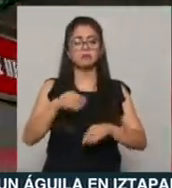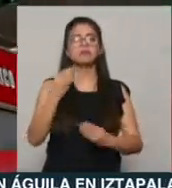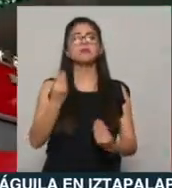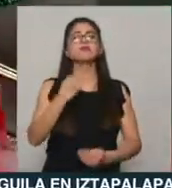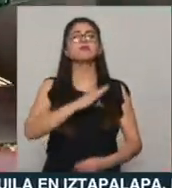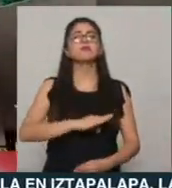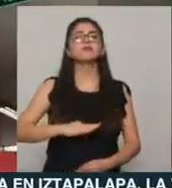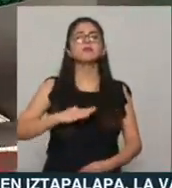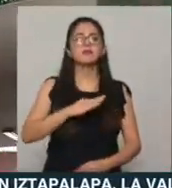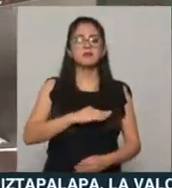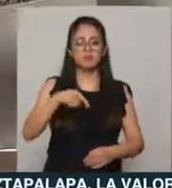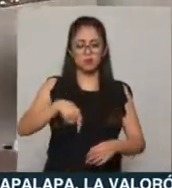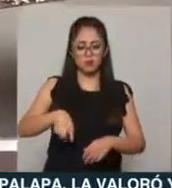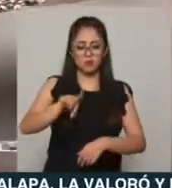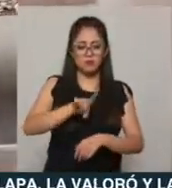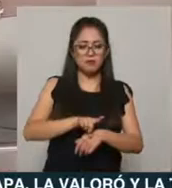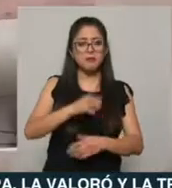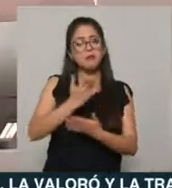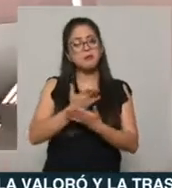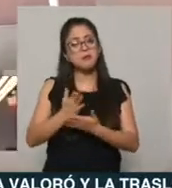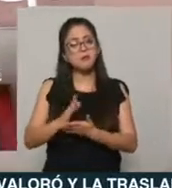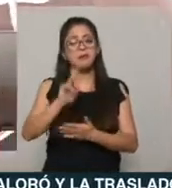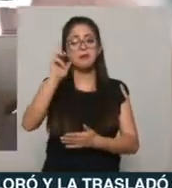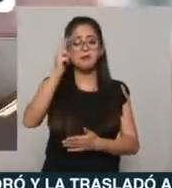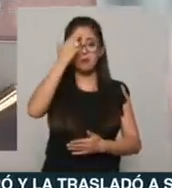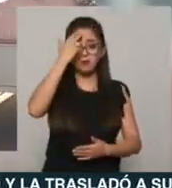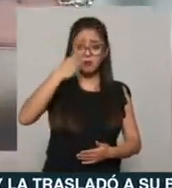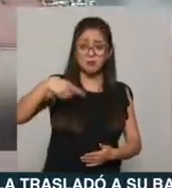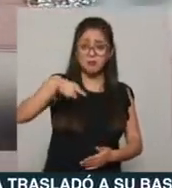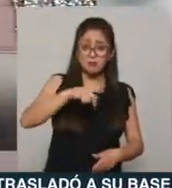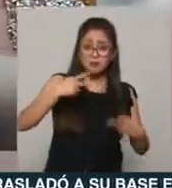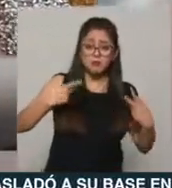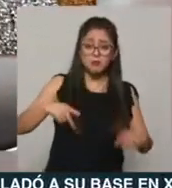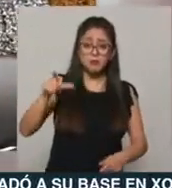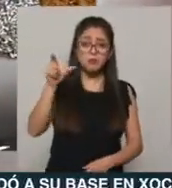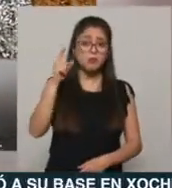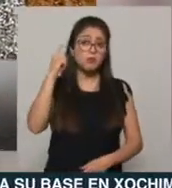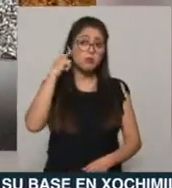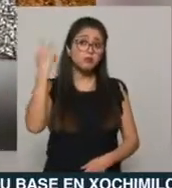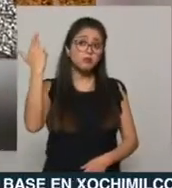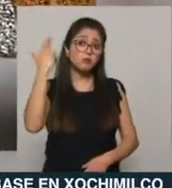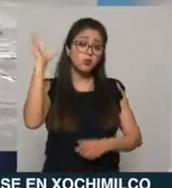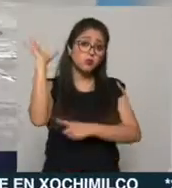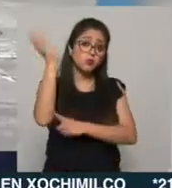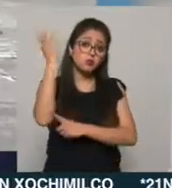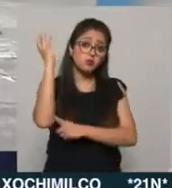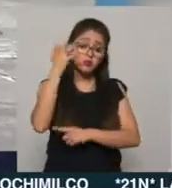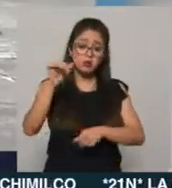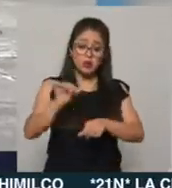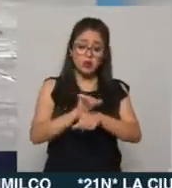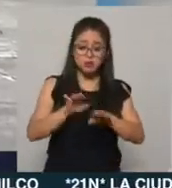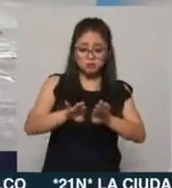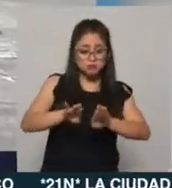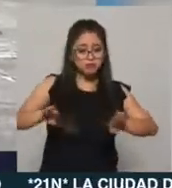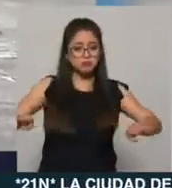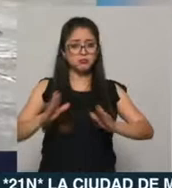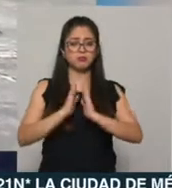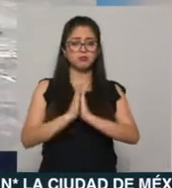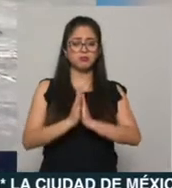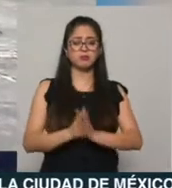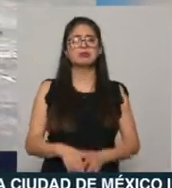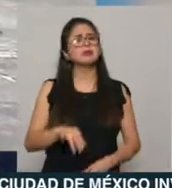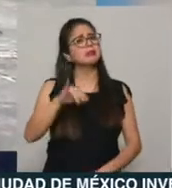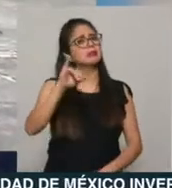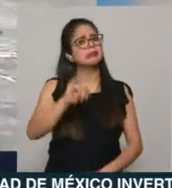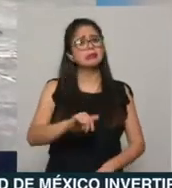felicidades en sus Muchas días y no gracias. estaría de más recordar a la población que si escuchan una sirena de los servicios de emergencia, pues Sí, les abran espacio, ¿no? sí, por favor, porque luego a